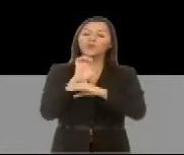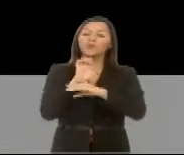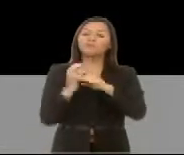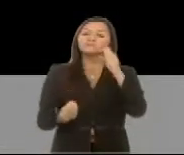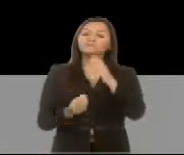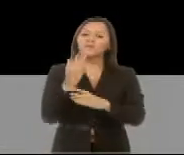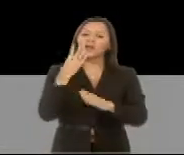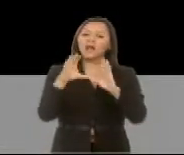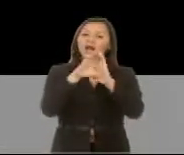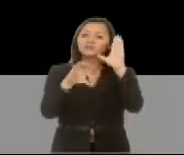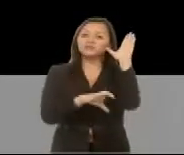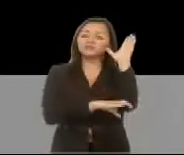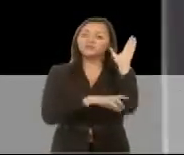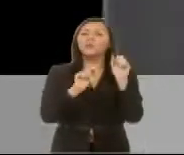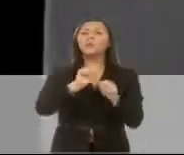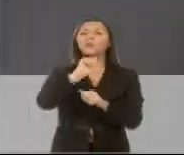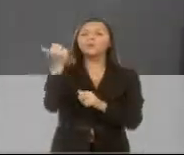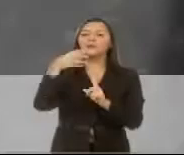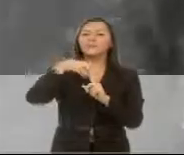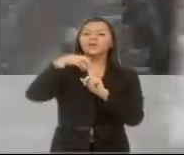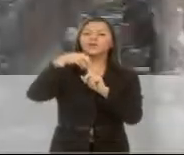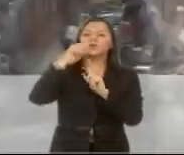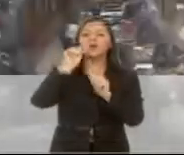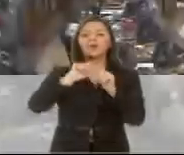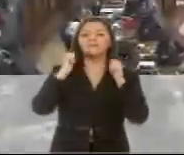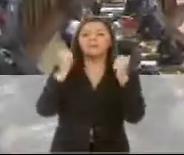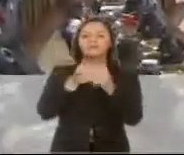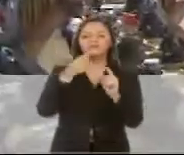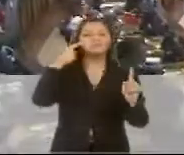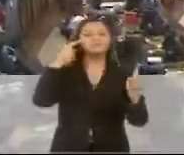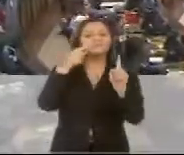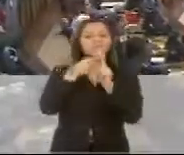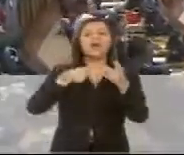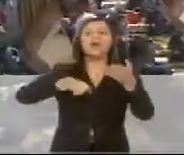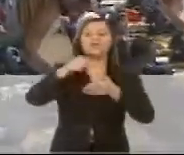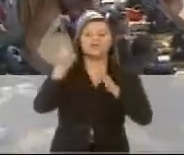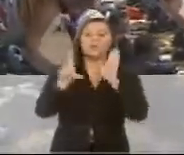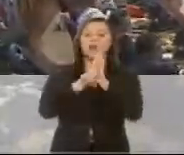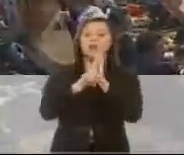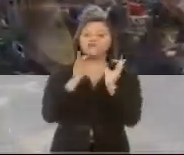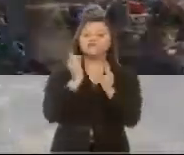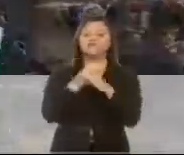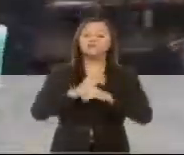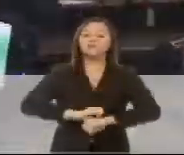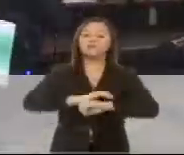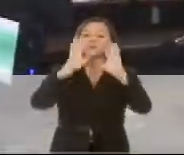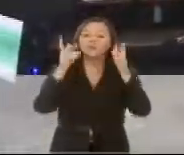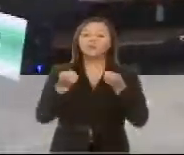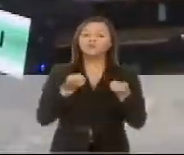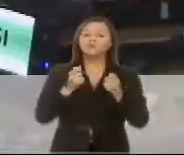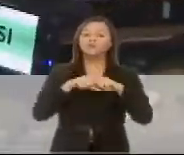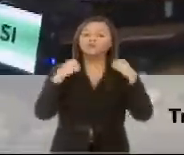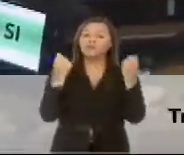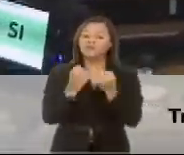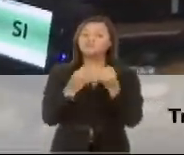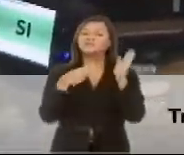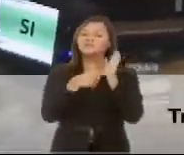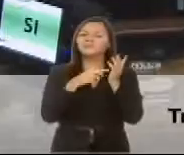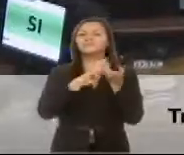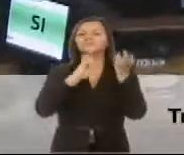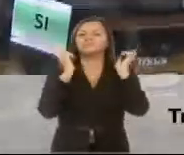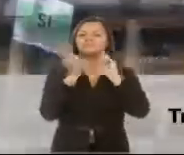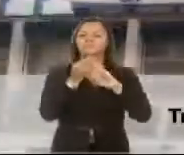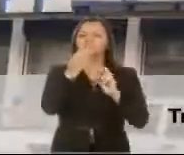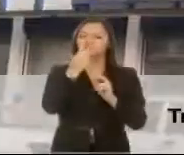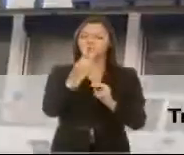del Ecuador creada en la Constitución es otra de las prioridades de la Asamblea. Por ello aprobó la Ley de la Función de Transparencia y Control Social,